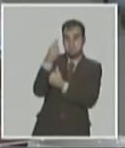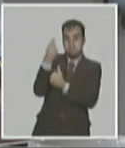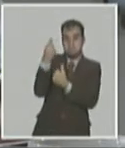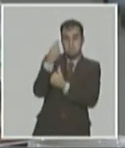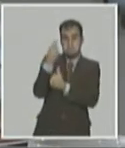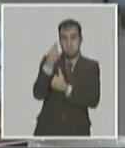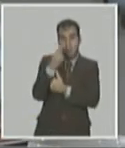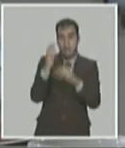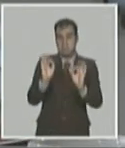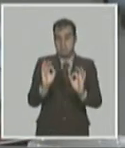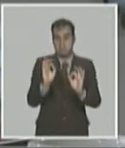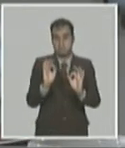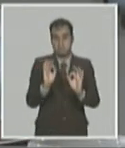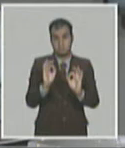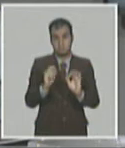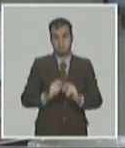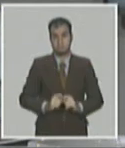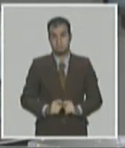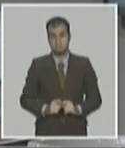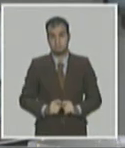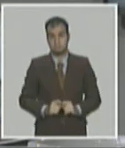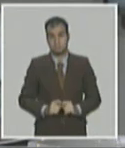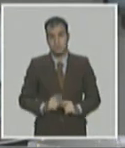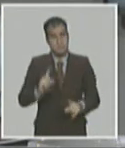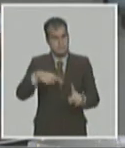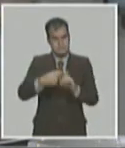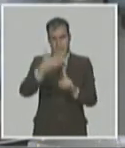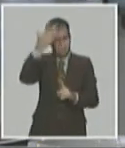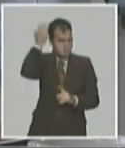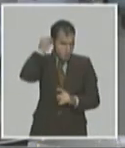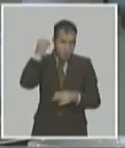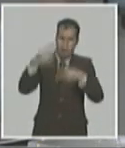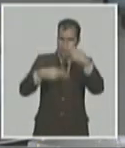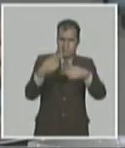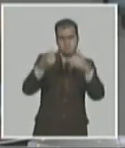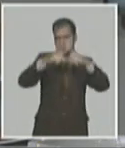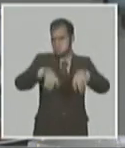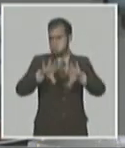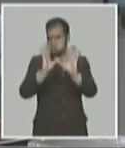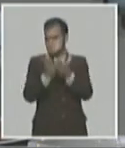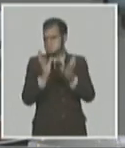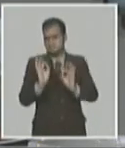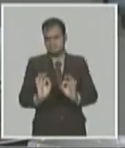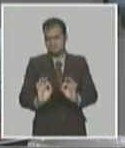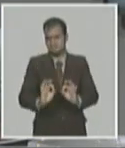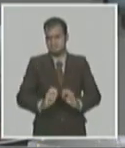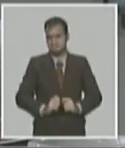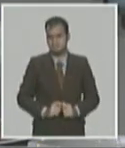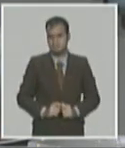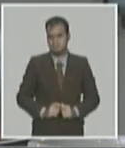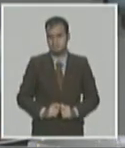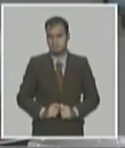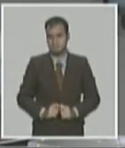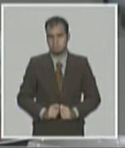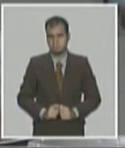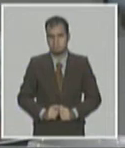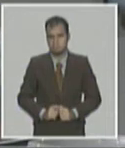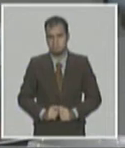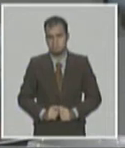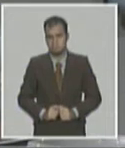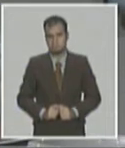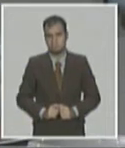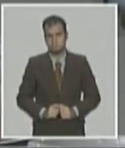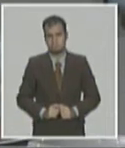también el legado del general de ejército, pero que constituye también un ejemplo y un paradigma de lo que ha